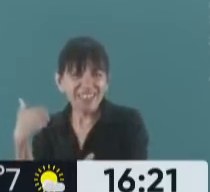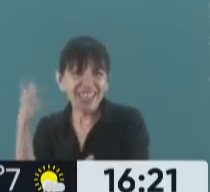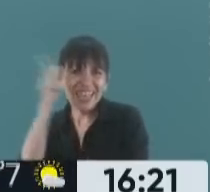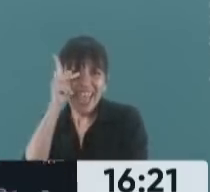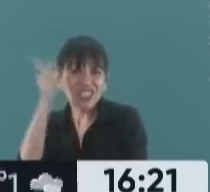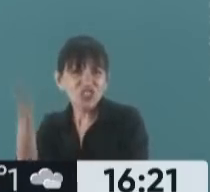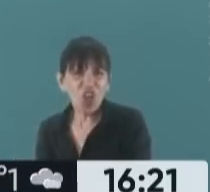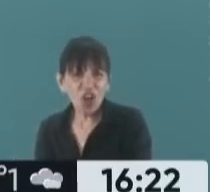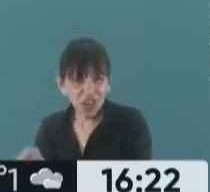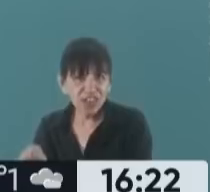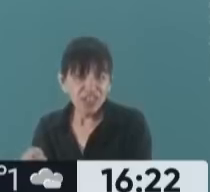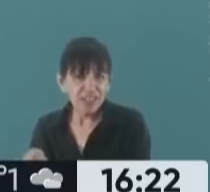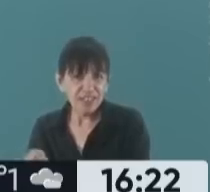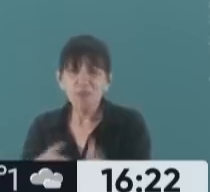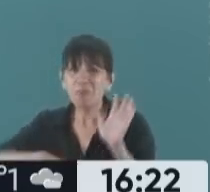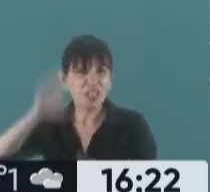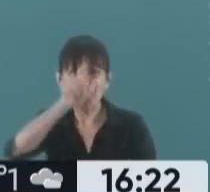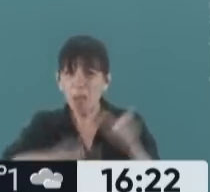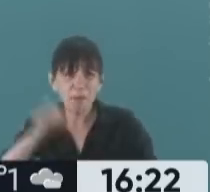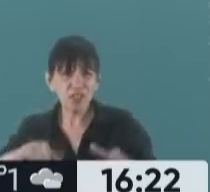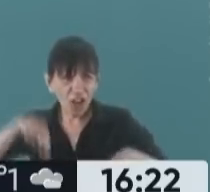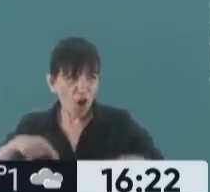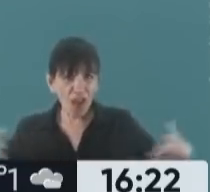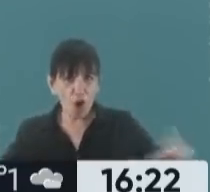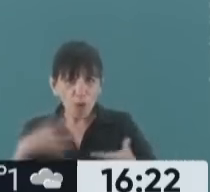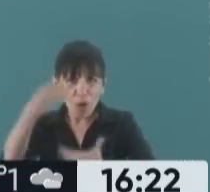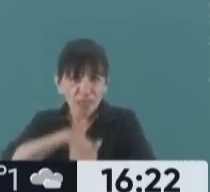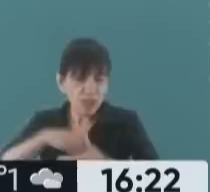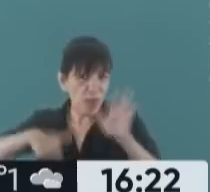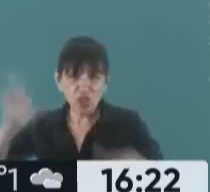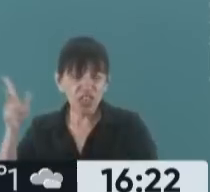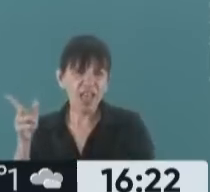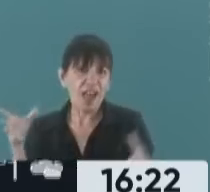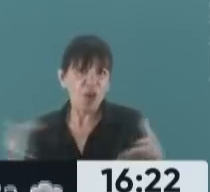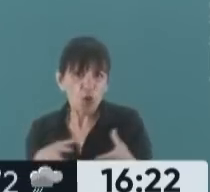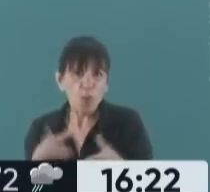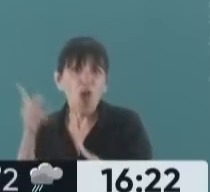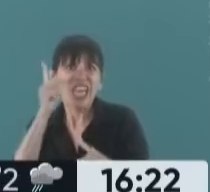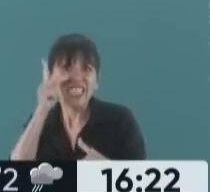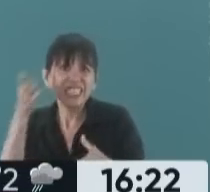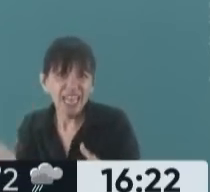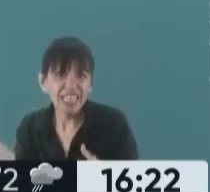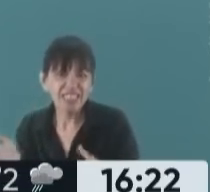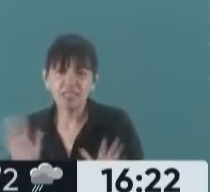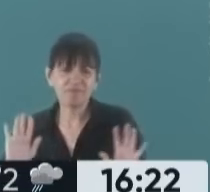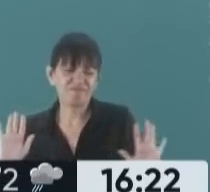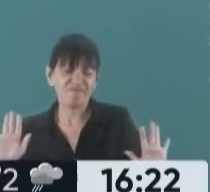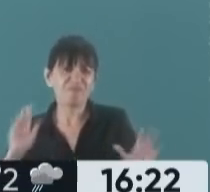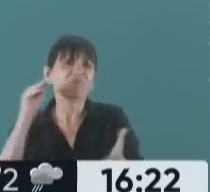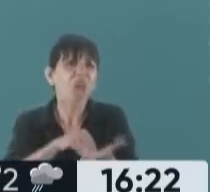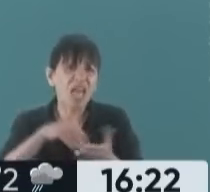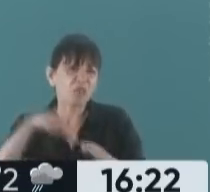kirchnerismo. La mayoría de este gabinete es kirchnerista, la enorme mayoría. Así que la verdad es que no le damos más entidad que esa.